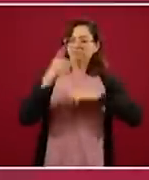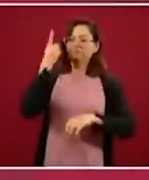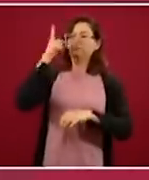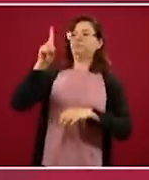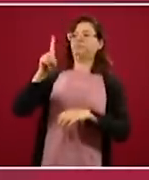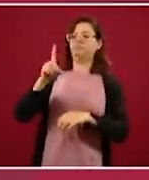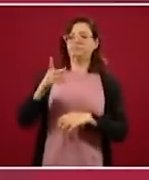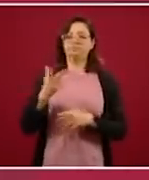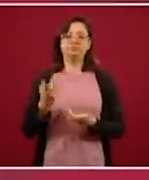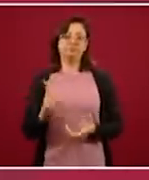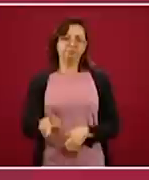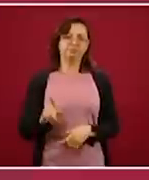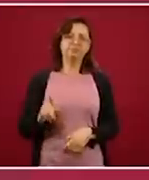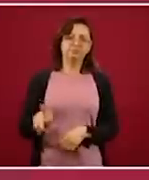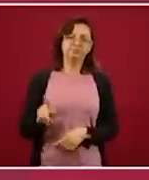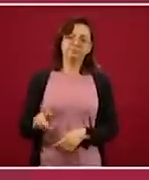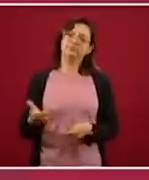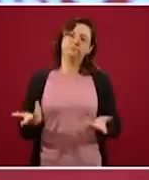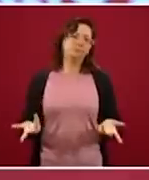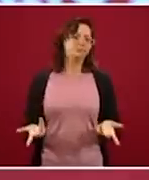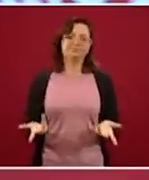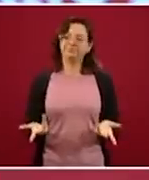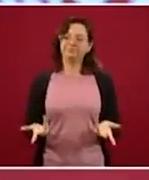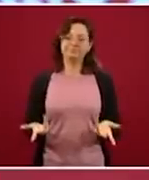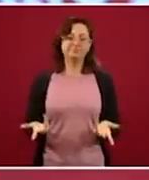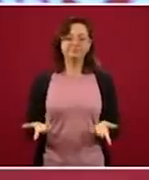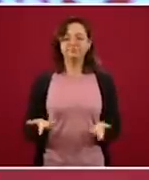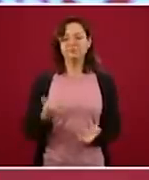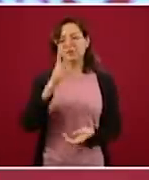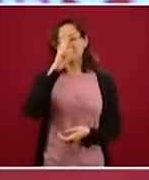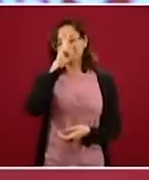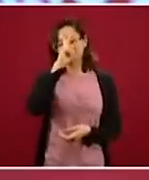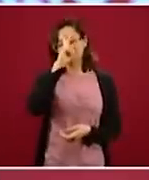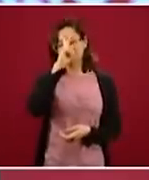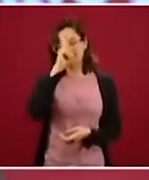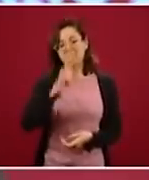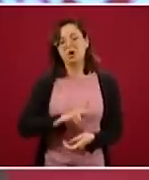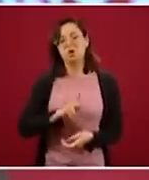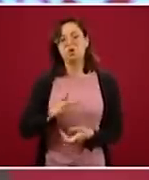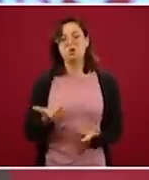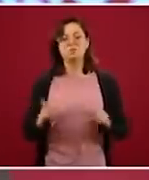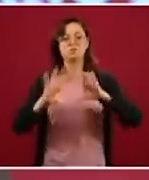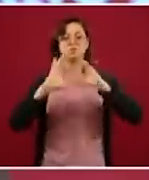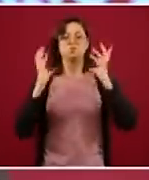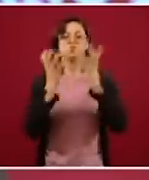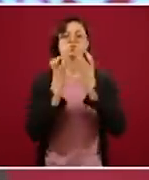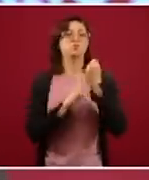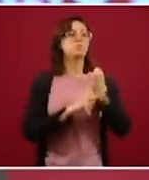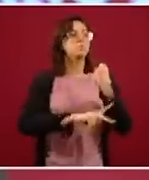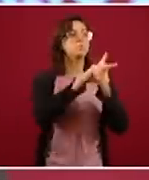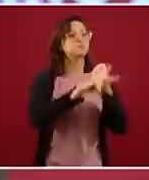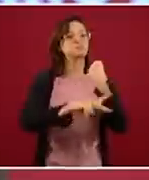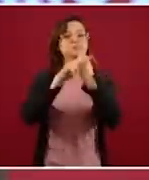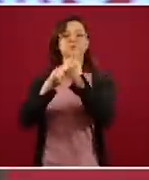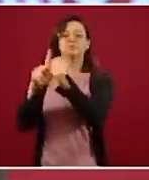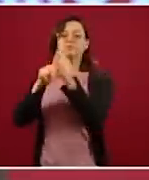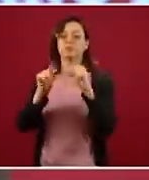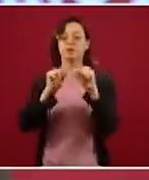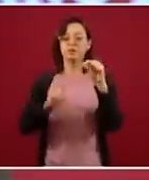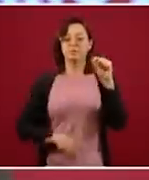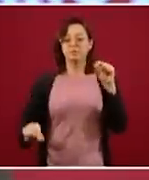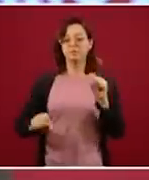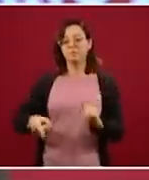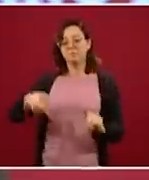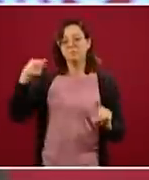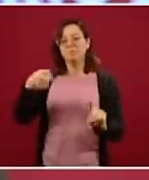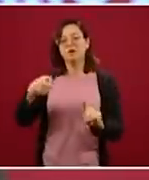vergüenza que nuestro país aparezca en la lista de los países del mundo como uno de los